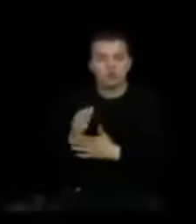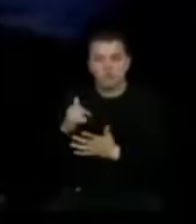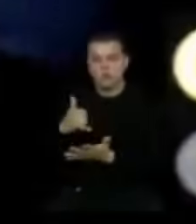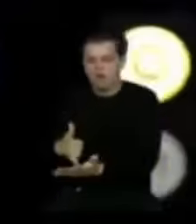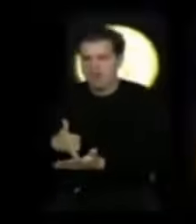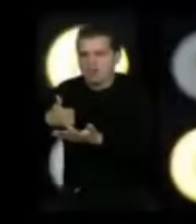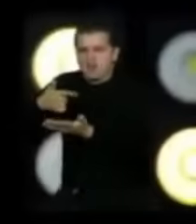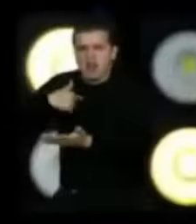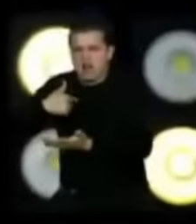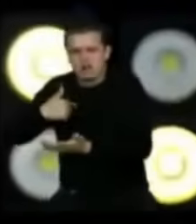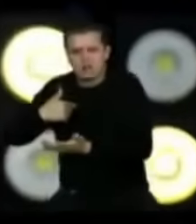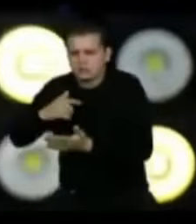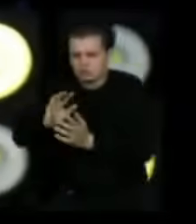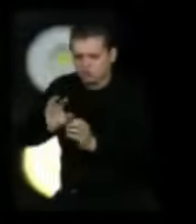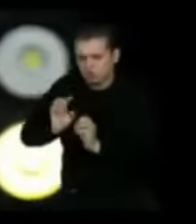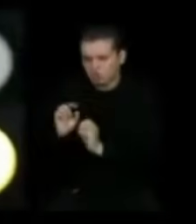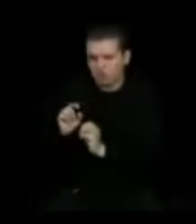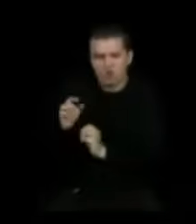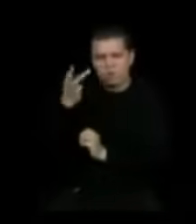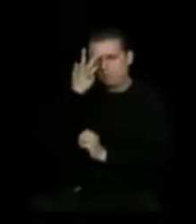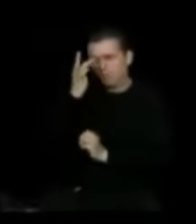guerra. Él la ganó por nosotros.